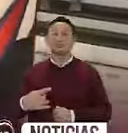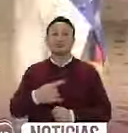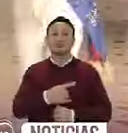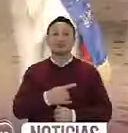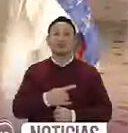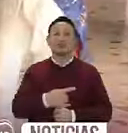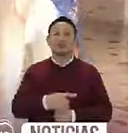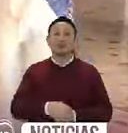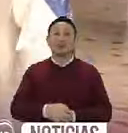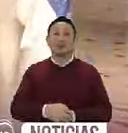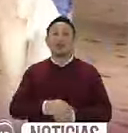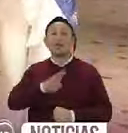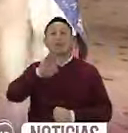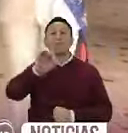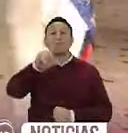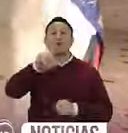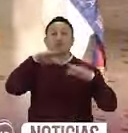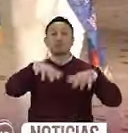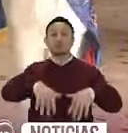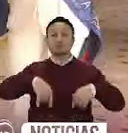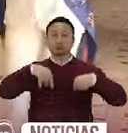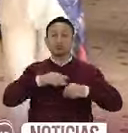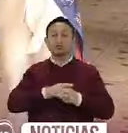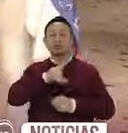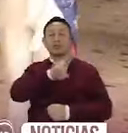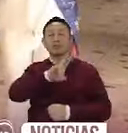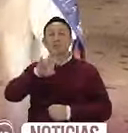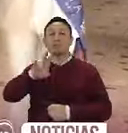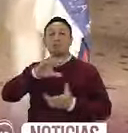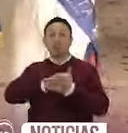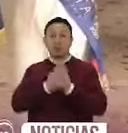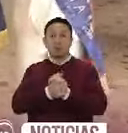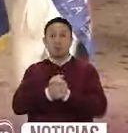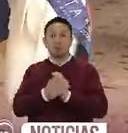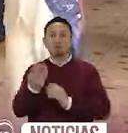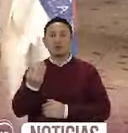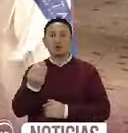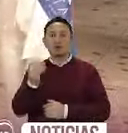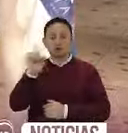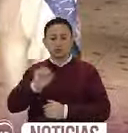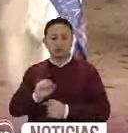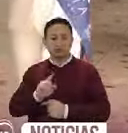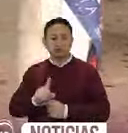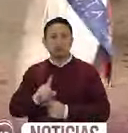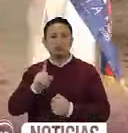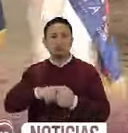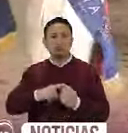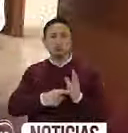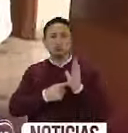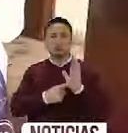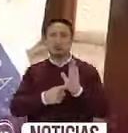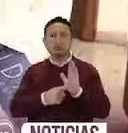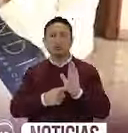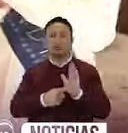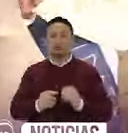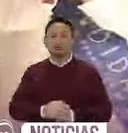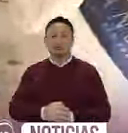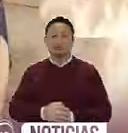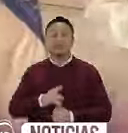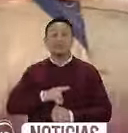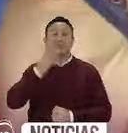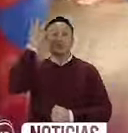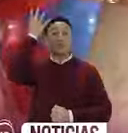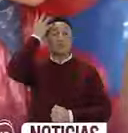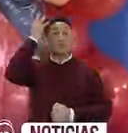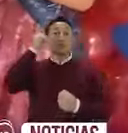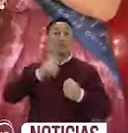el Teatro Bolívar este 27 de noviembre, estas jóvenes quieren dejar huella en su ciudad y demostrar que ser reina de